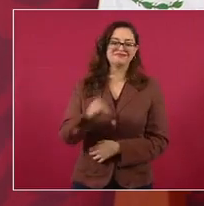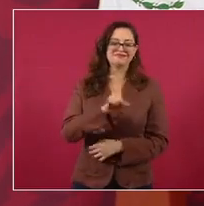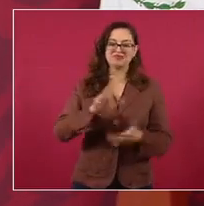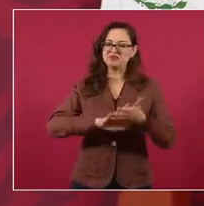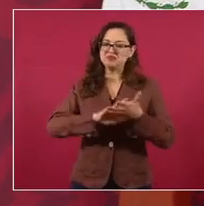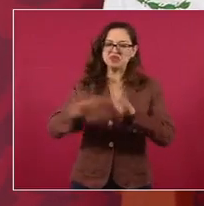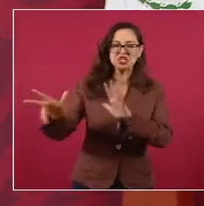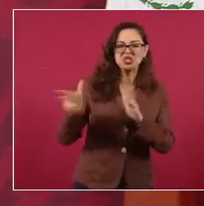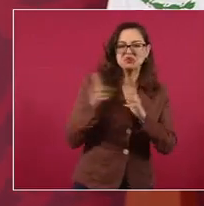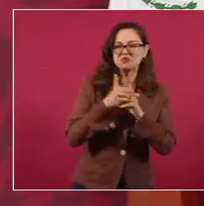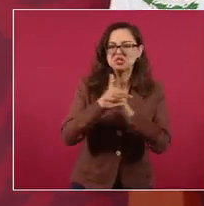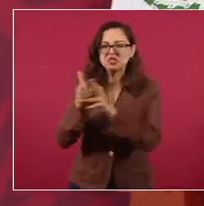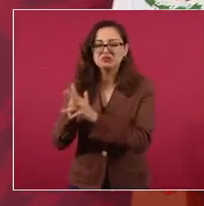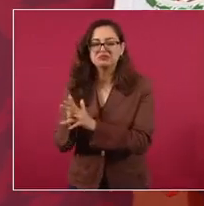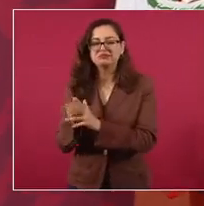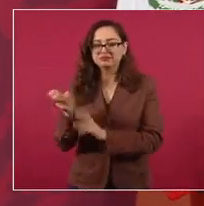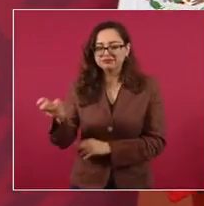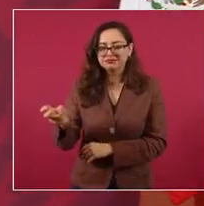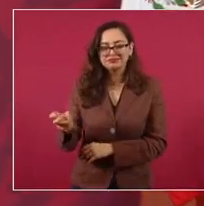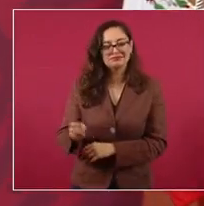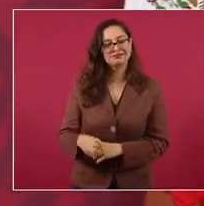violencia.